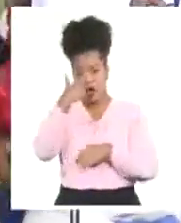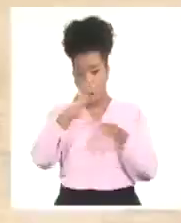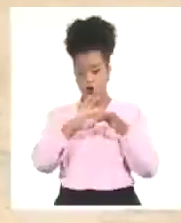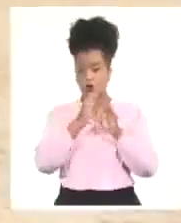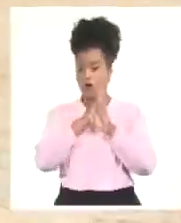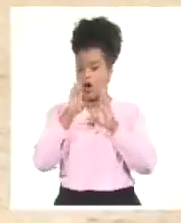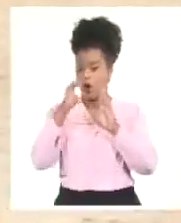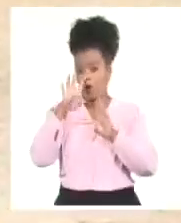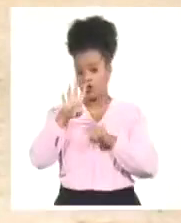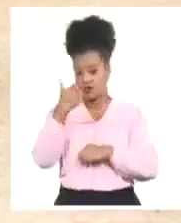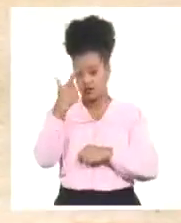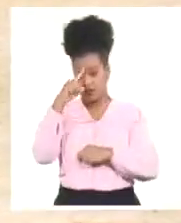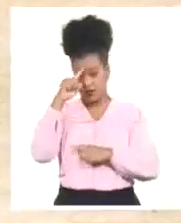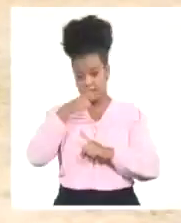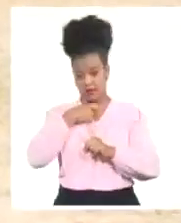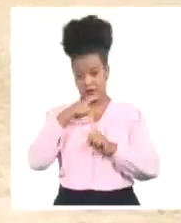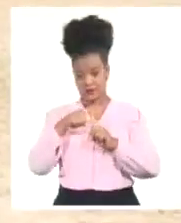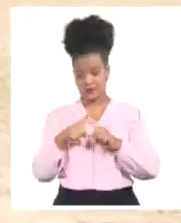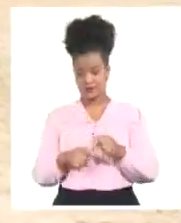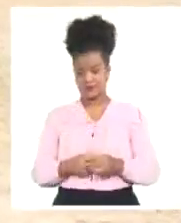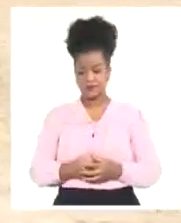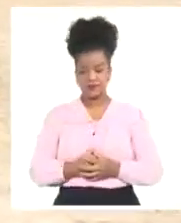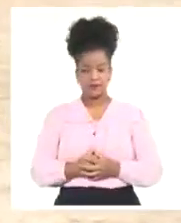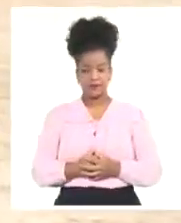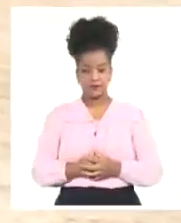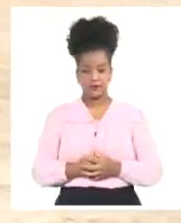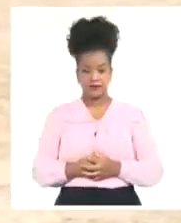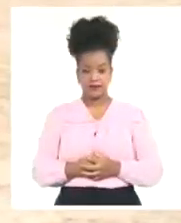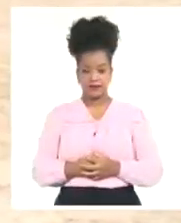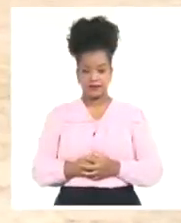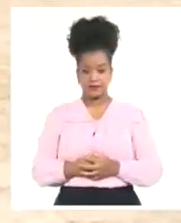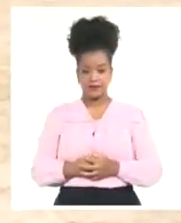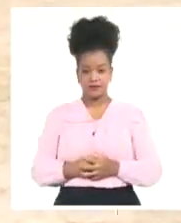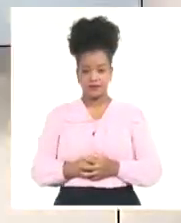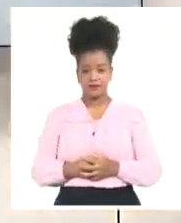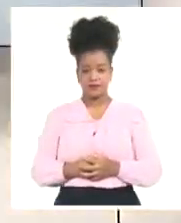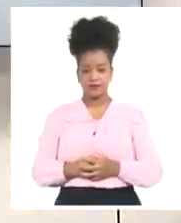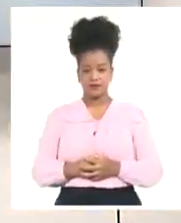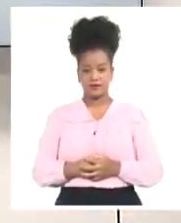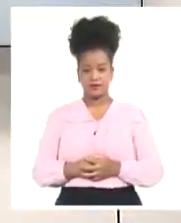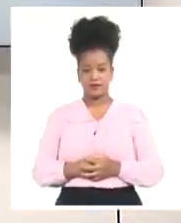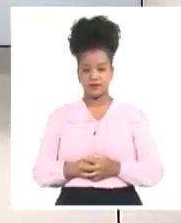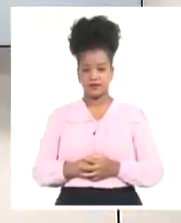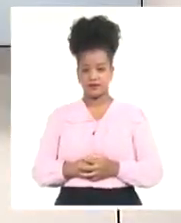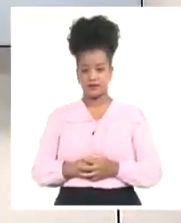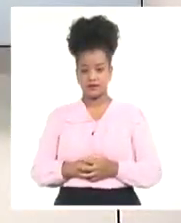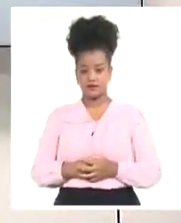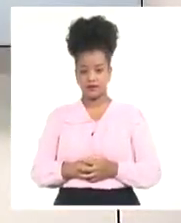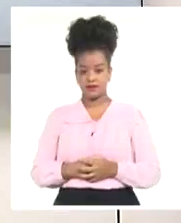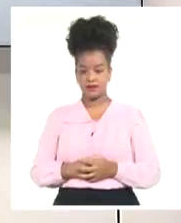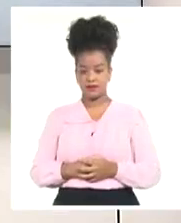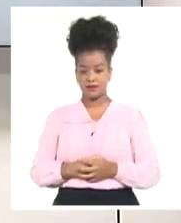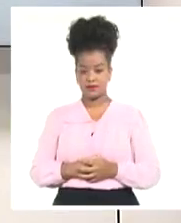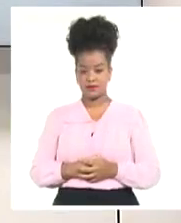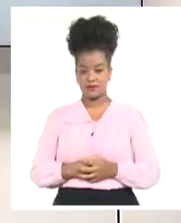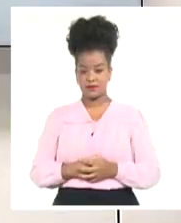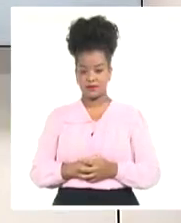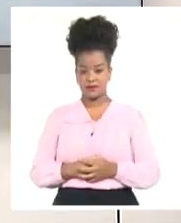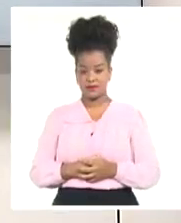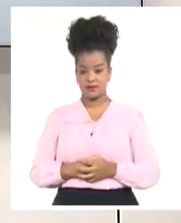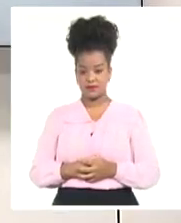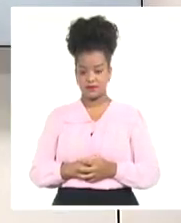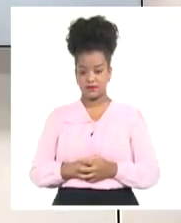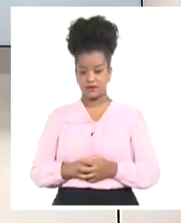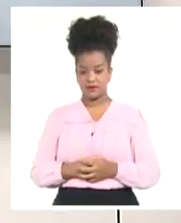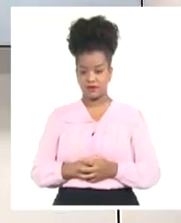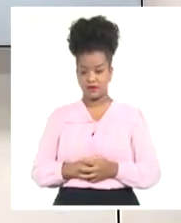septiembre. Desde Las Tunas, Orlando Cruz, Sistema Informativo de la Televisión Cubana. Y la selección cubana de softball jugó hoy en